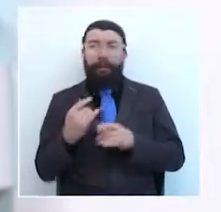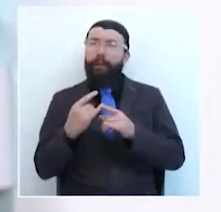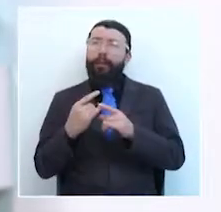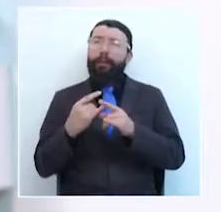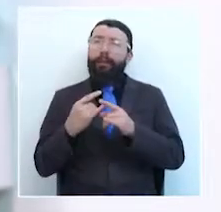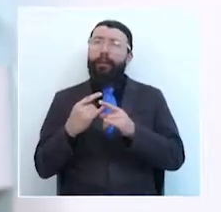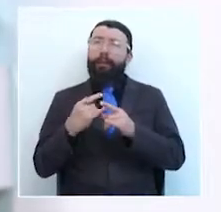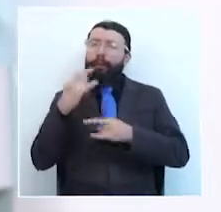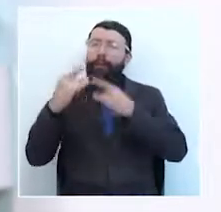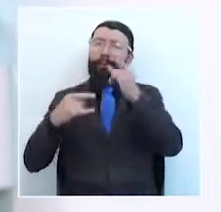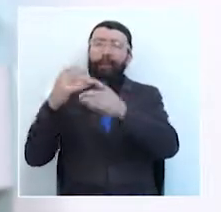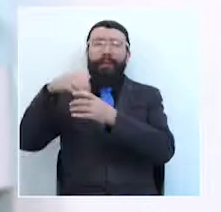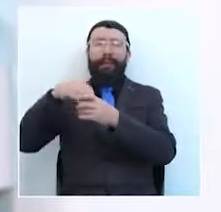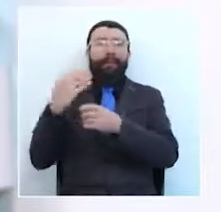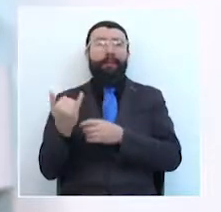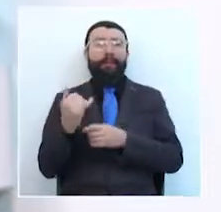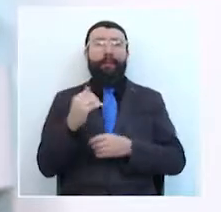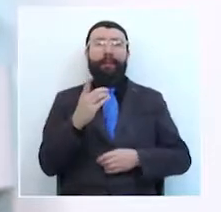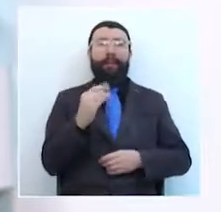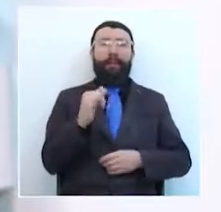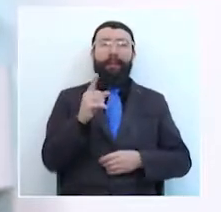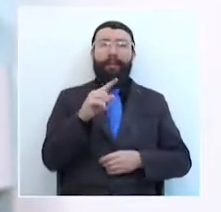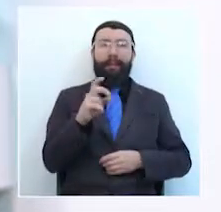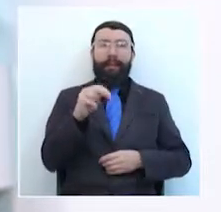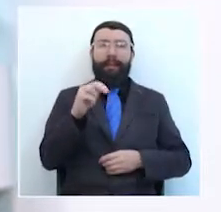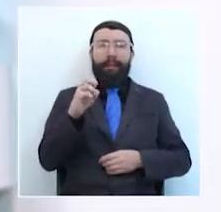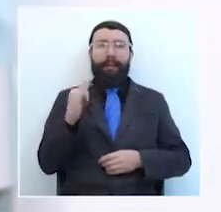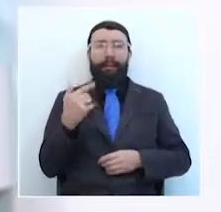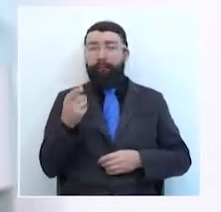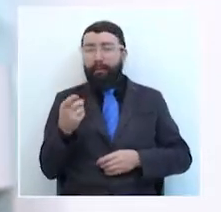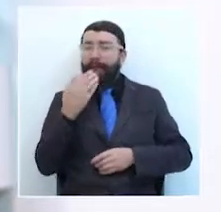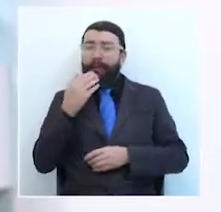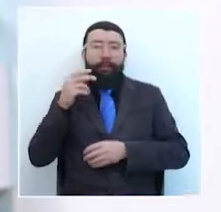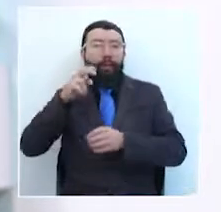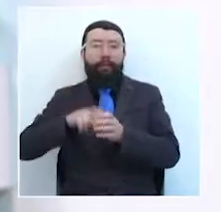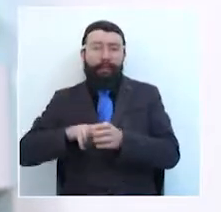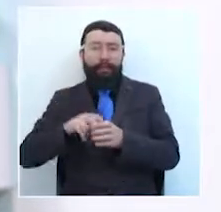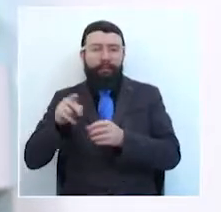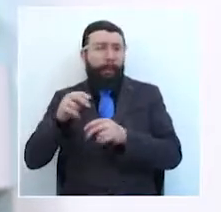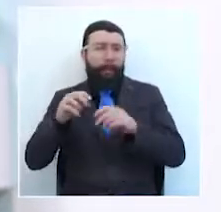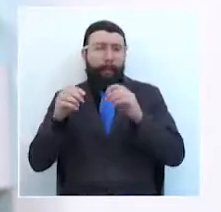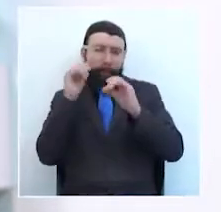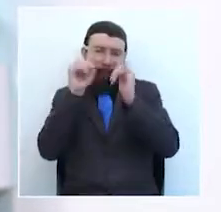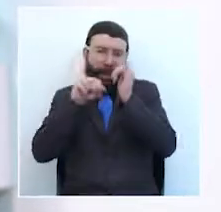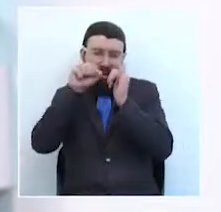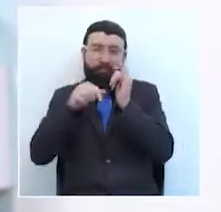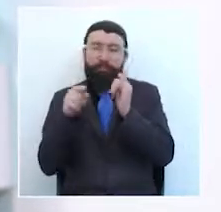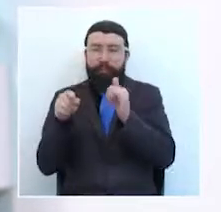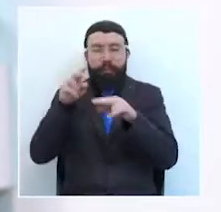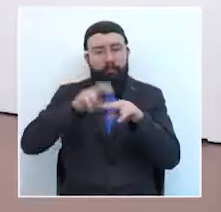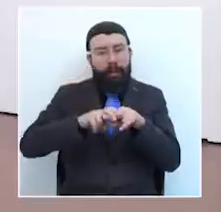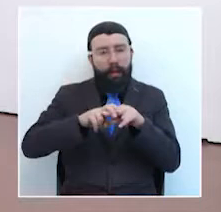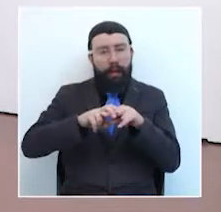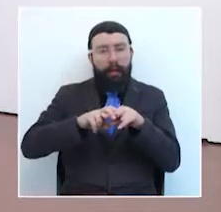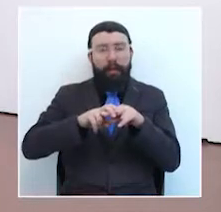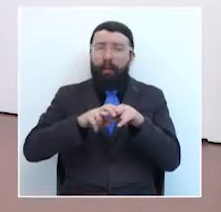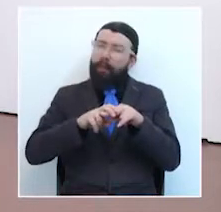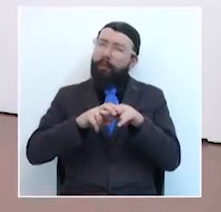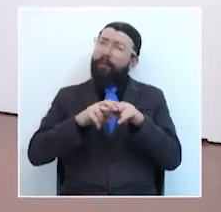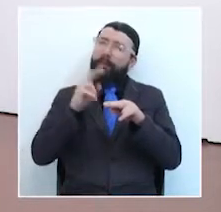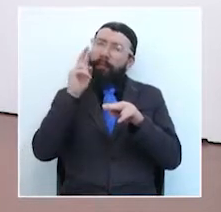de disney de más que está uno sentado en un sitio y resulta que proyectan una realidad virtual